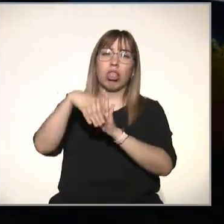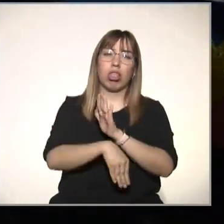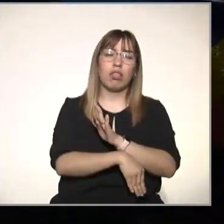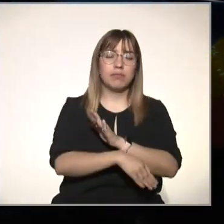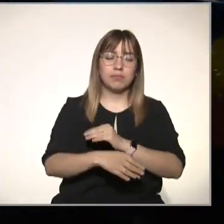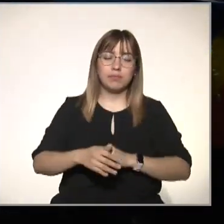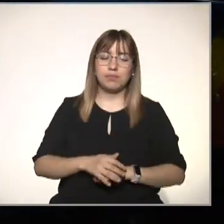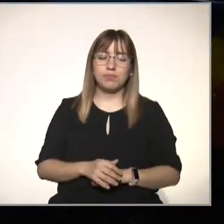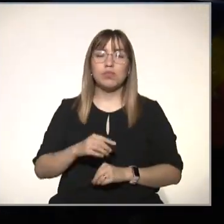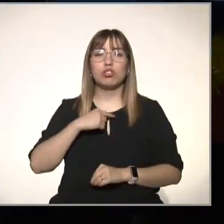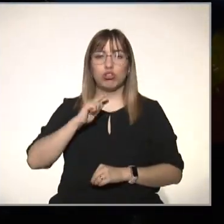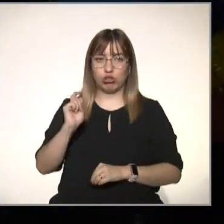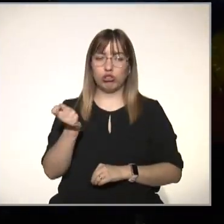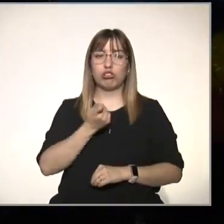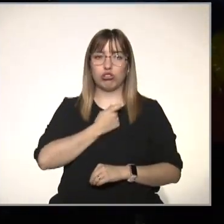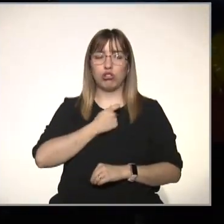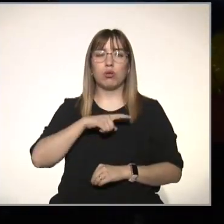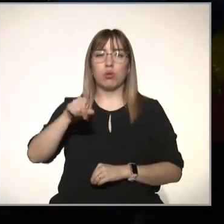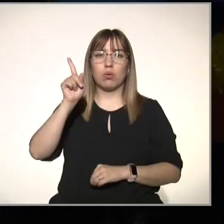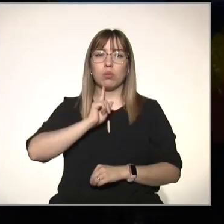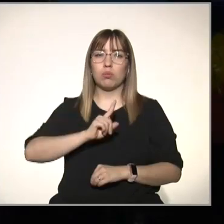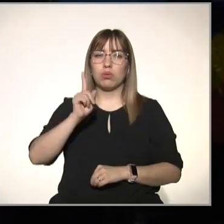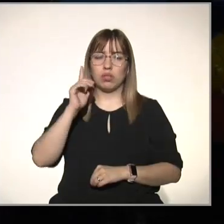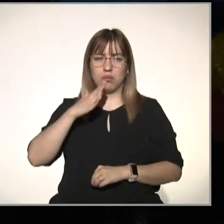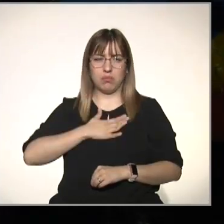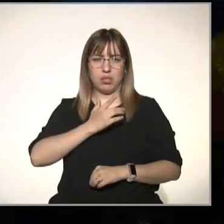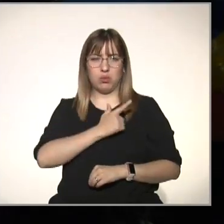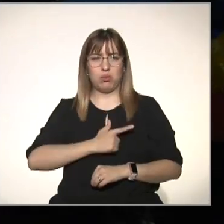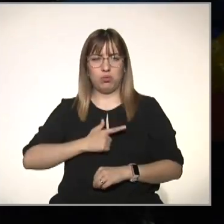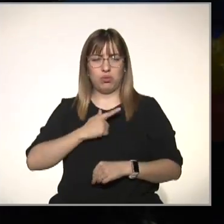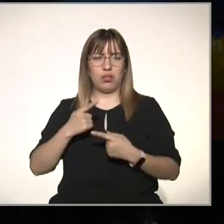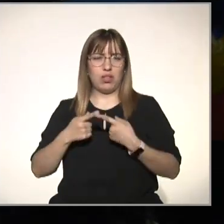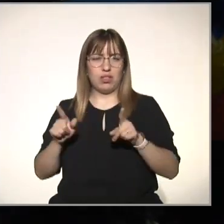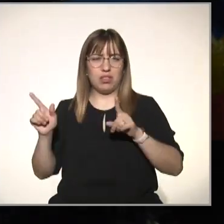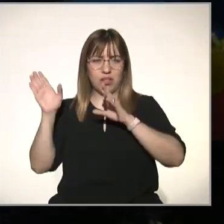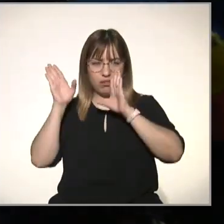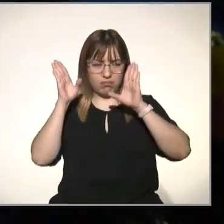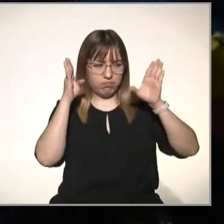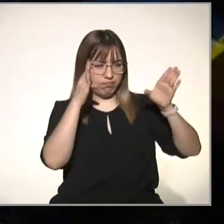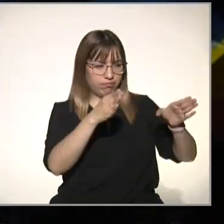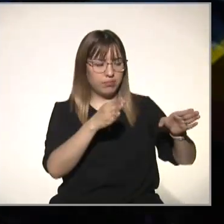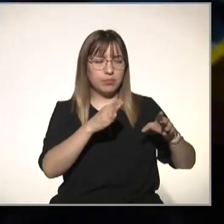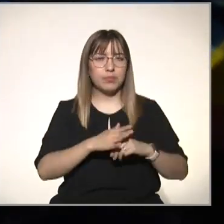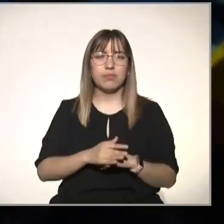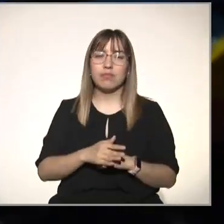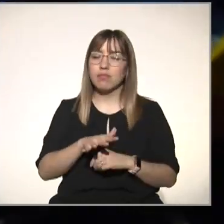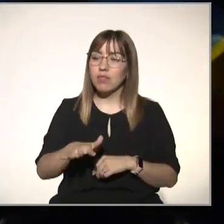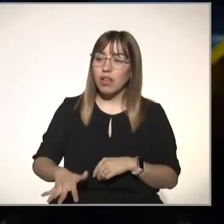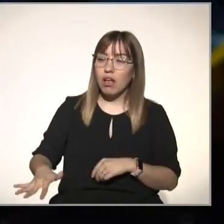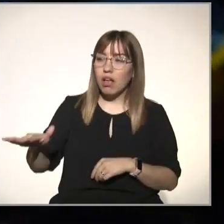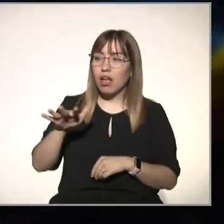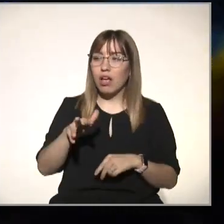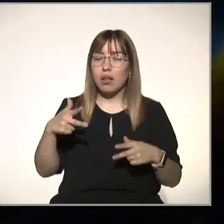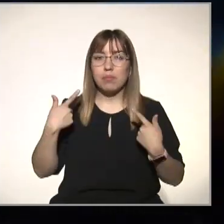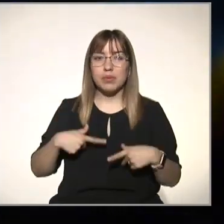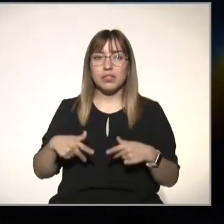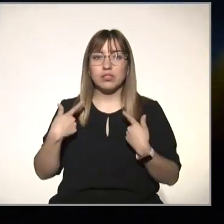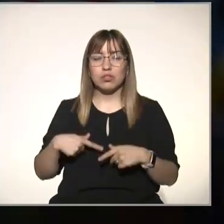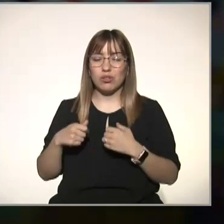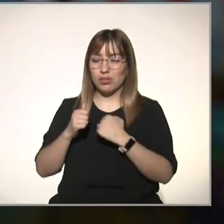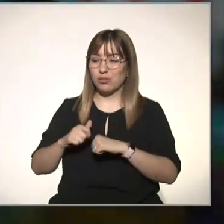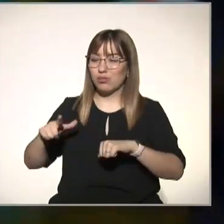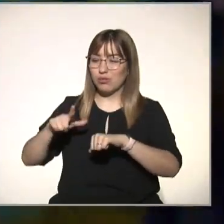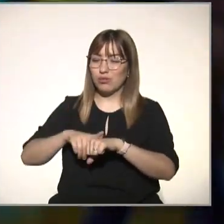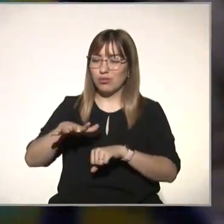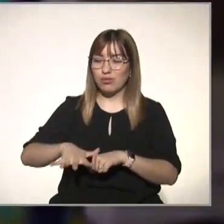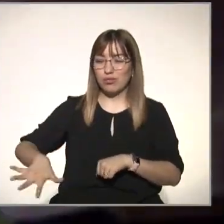Yo soy una mujer con gustos diferentes y esto parece ser que a la gente o a la